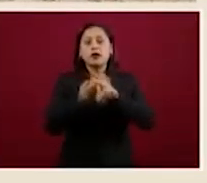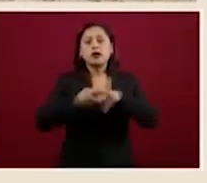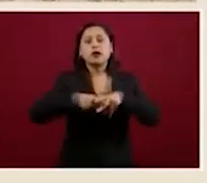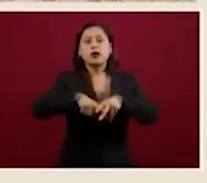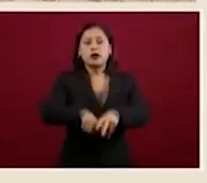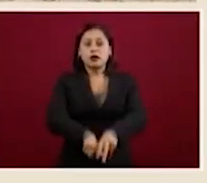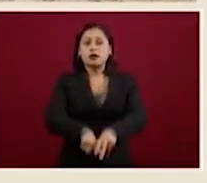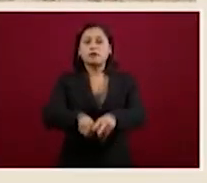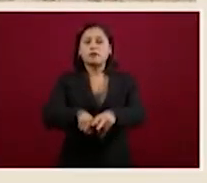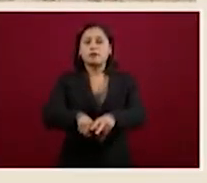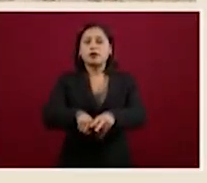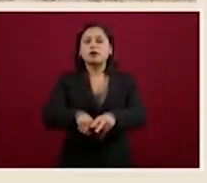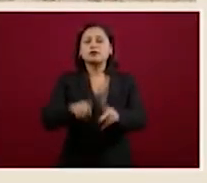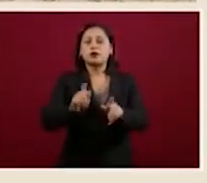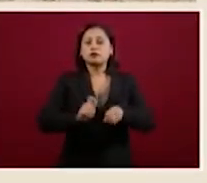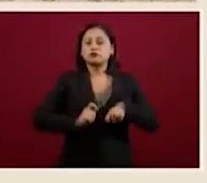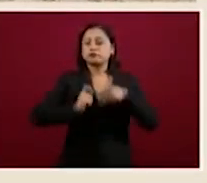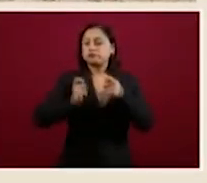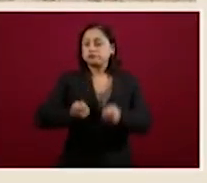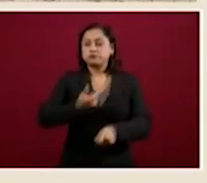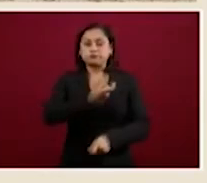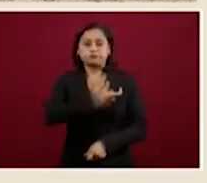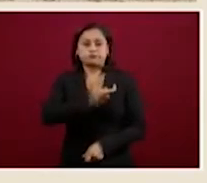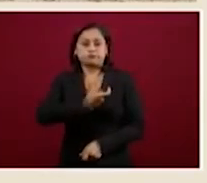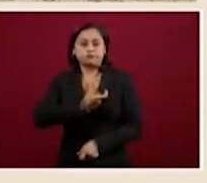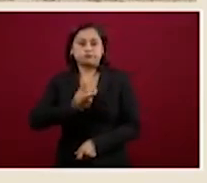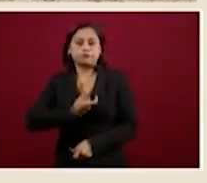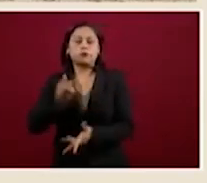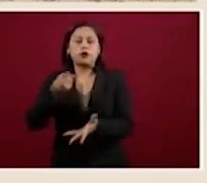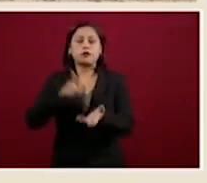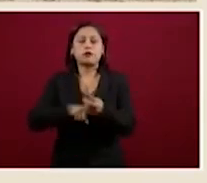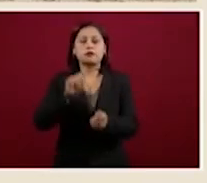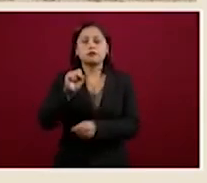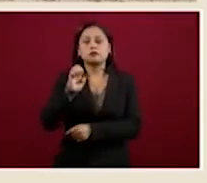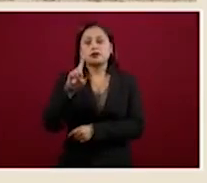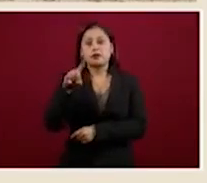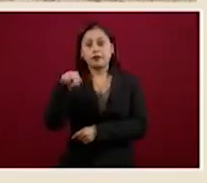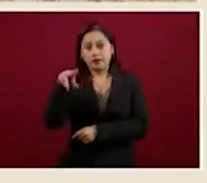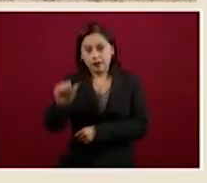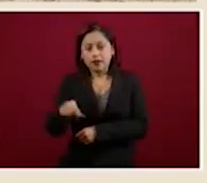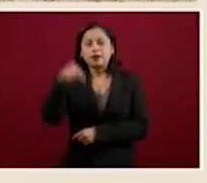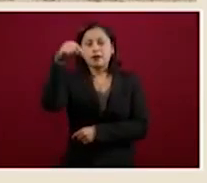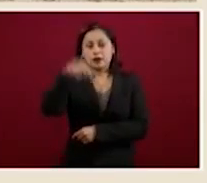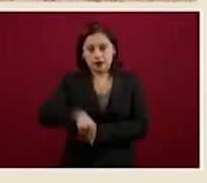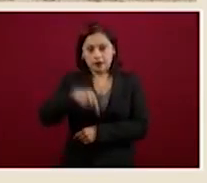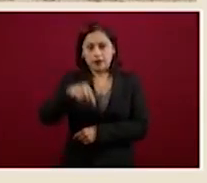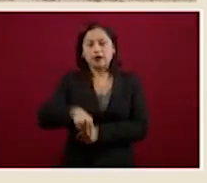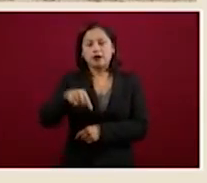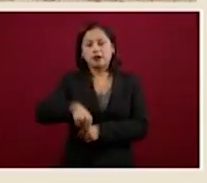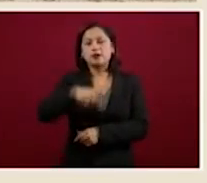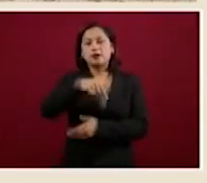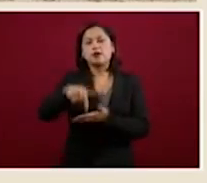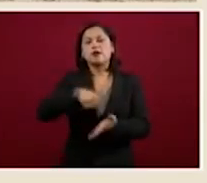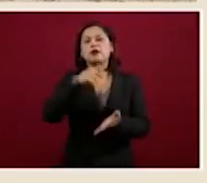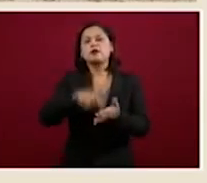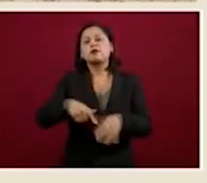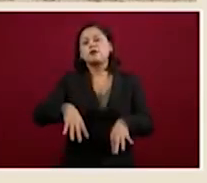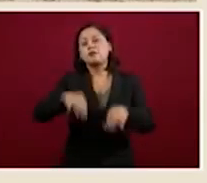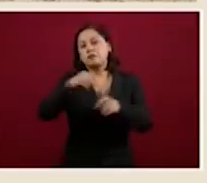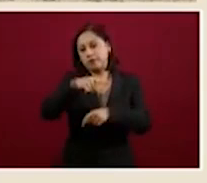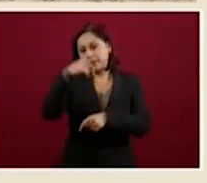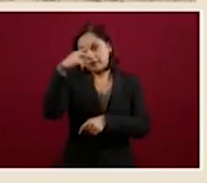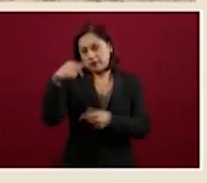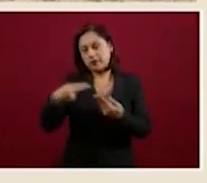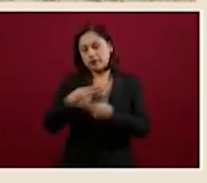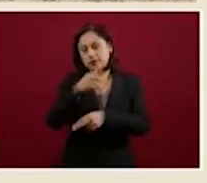de condecoraciones y ascensos por parte de las Fuerzas Armadas. Eso ocurrirá aquí en Palacio Nacional, en el patio central.